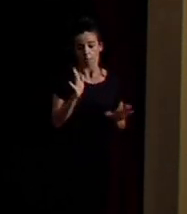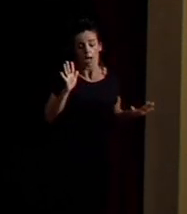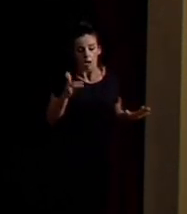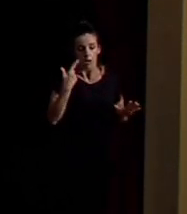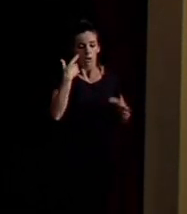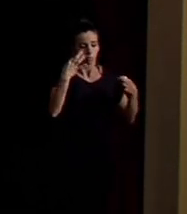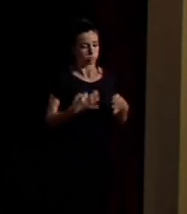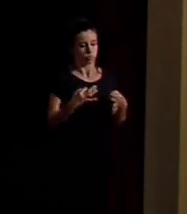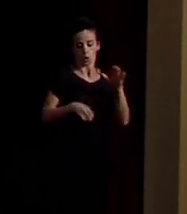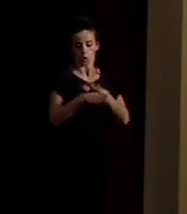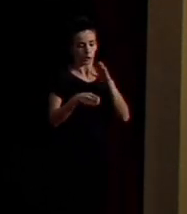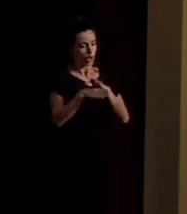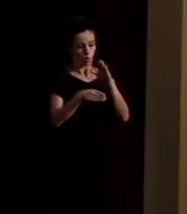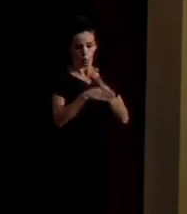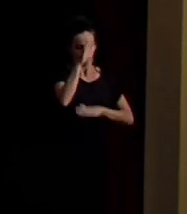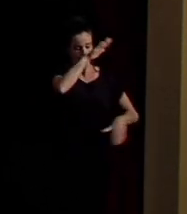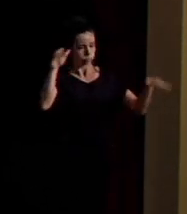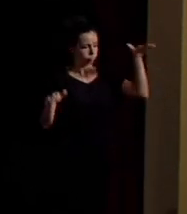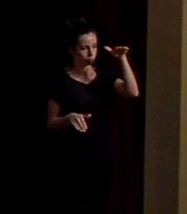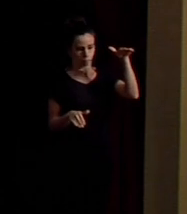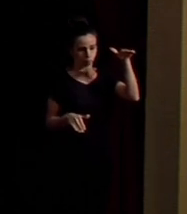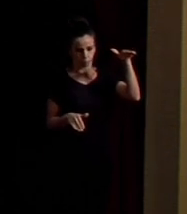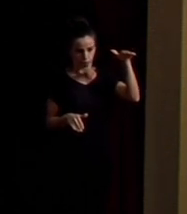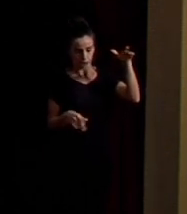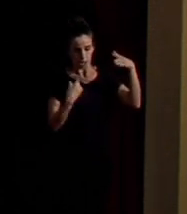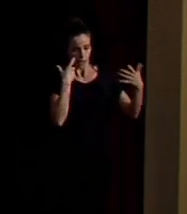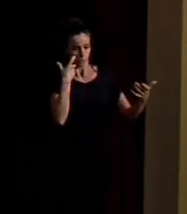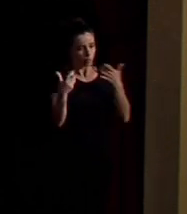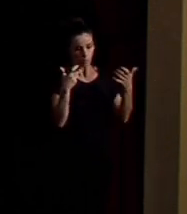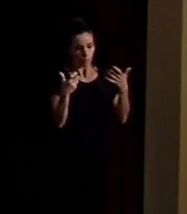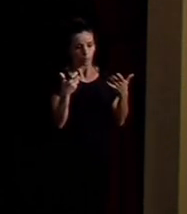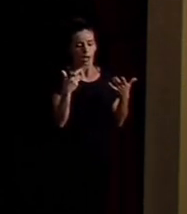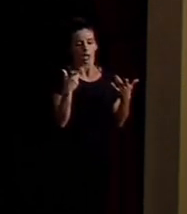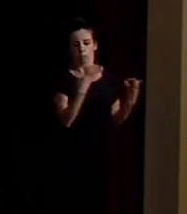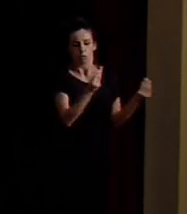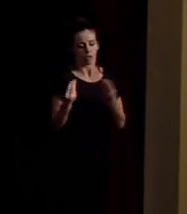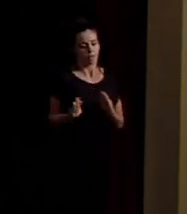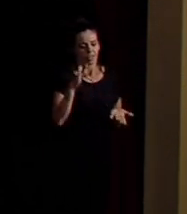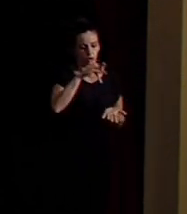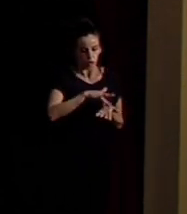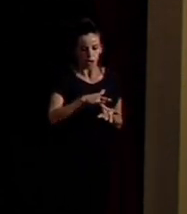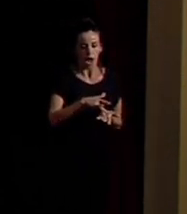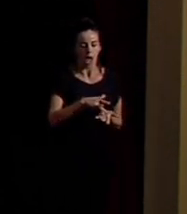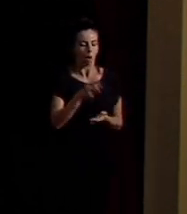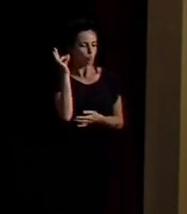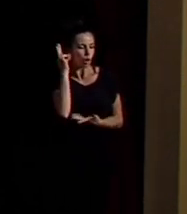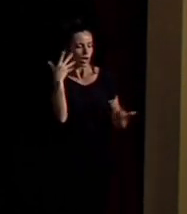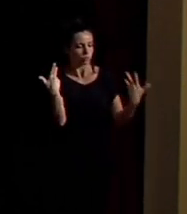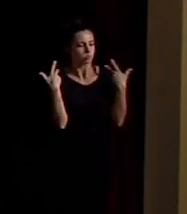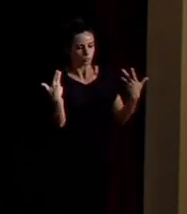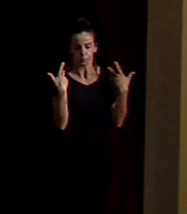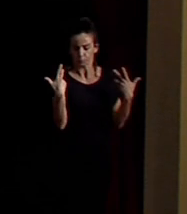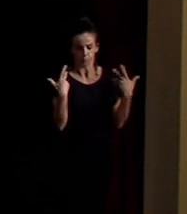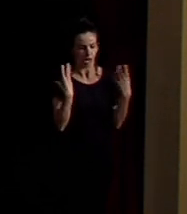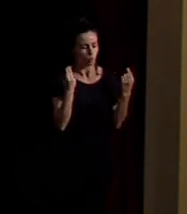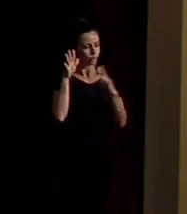siendo desiguales y donde sigue habiendo una asimetría que convierte en muchos casos en víctimas a las mujeres de múltiples